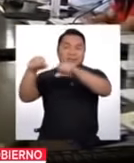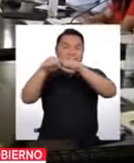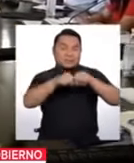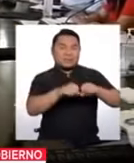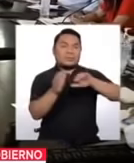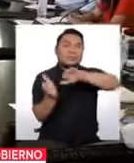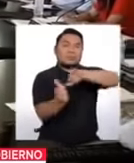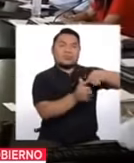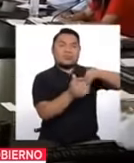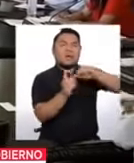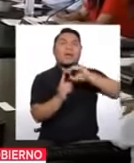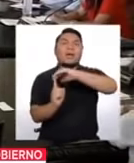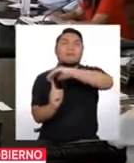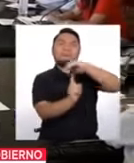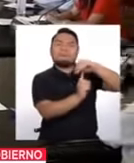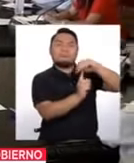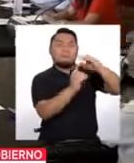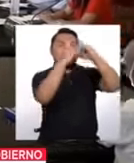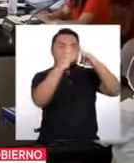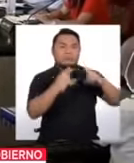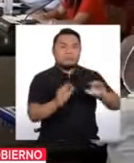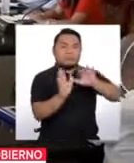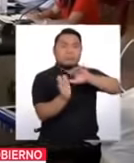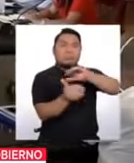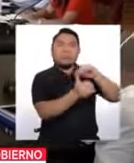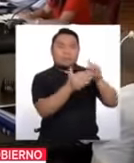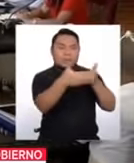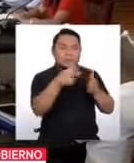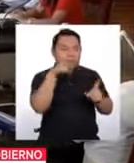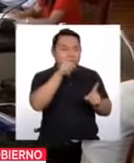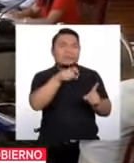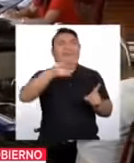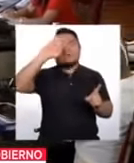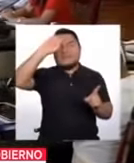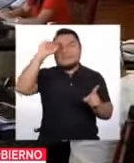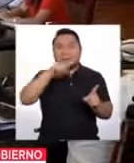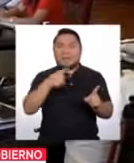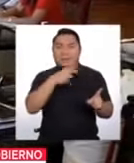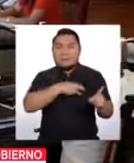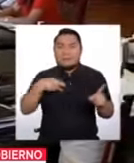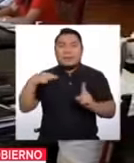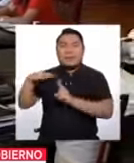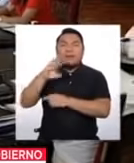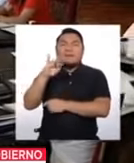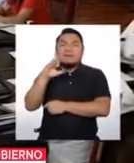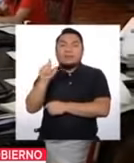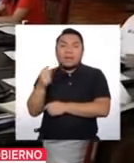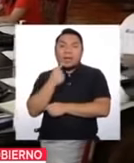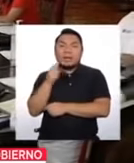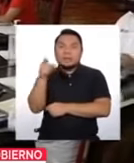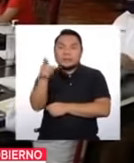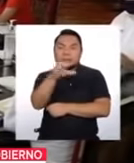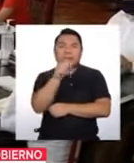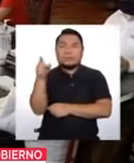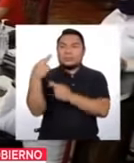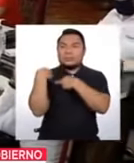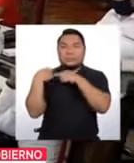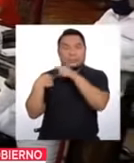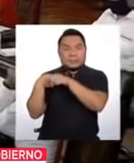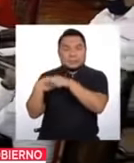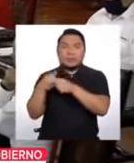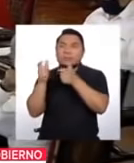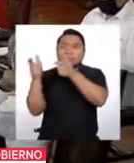y ubicadas en los albergues que en su momento identificó la ministra Fabiola Muñoz, que tiene bajo su responsabilidad